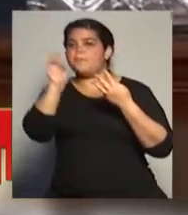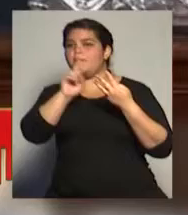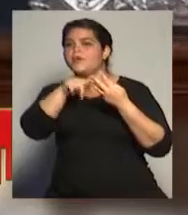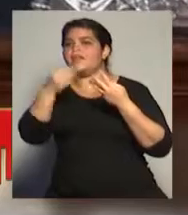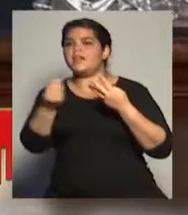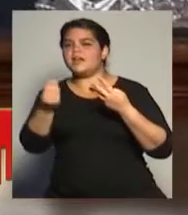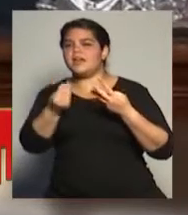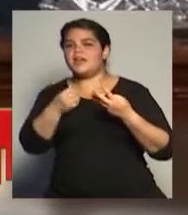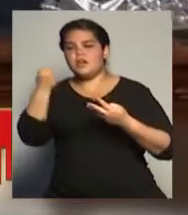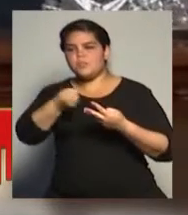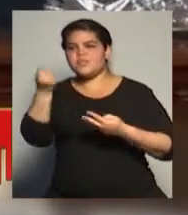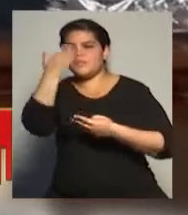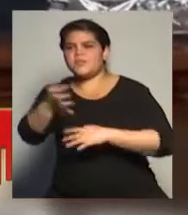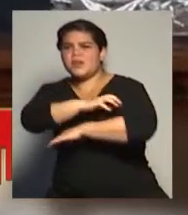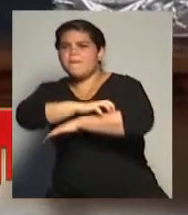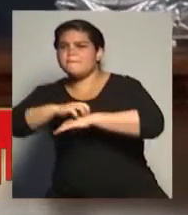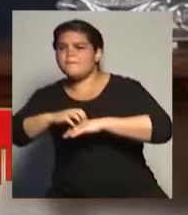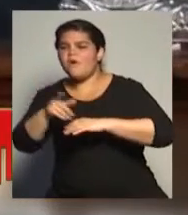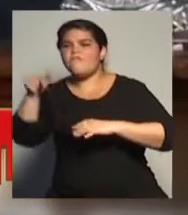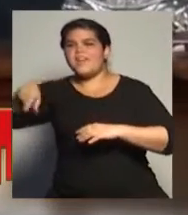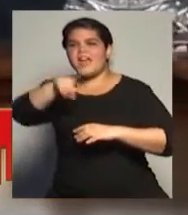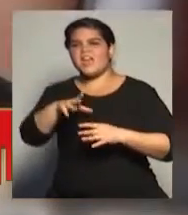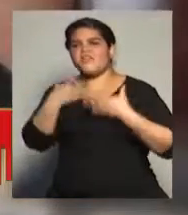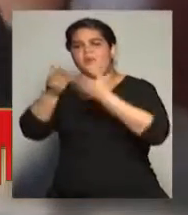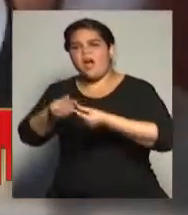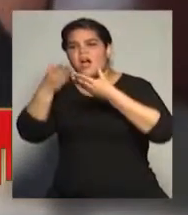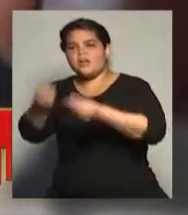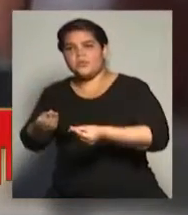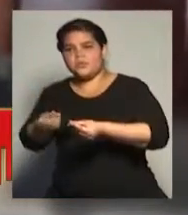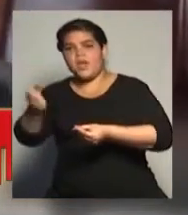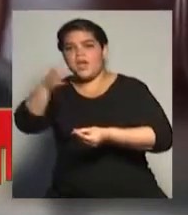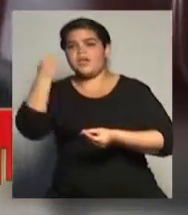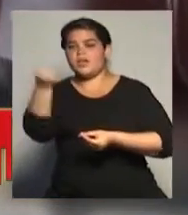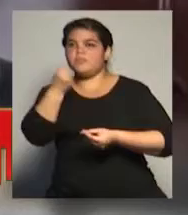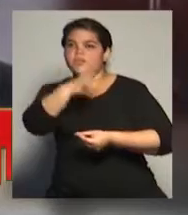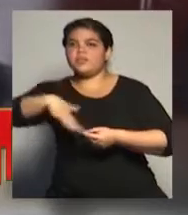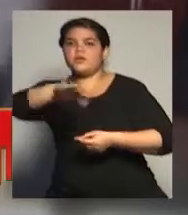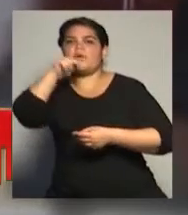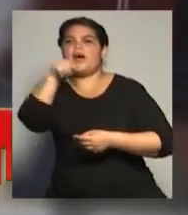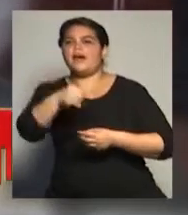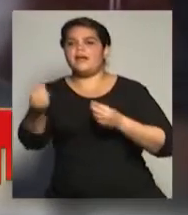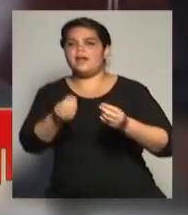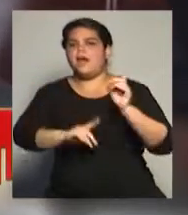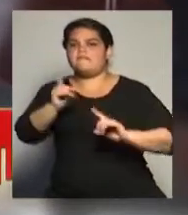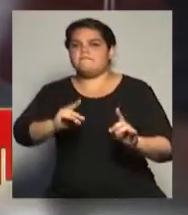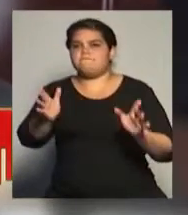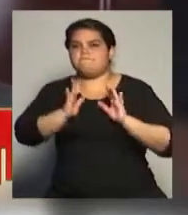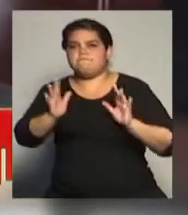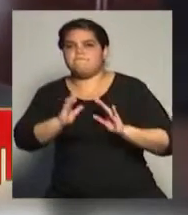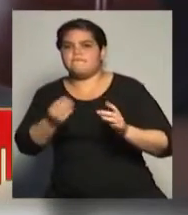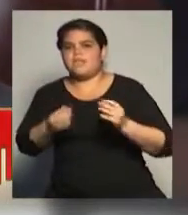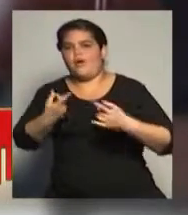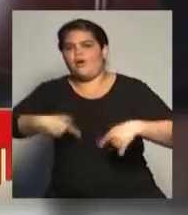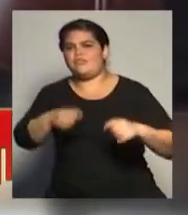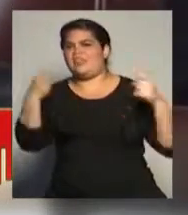la causa de los pobres, y ahí aprovechó porque en la cuna del capitalismo se tenía miedo de que fuera a decir algo